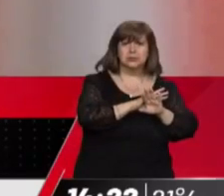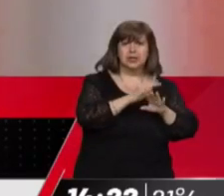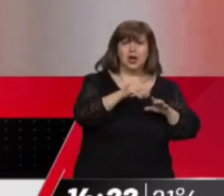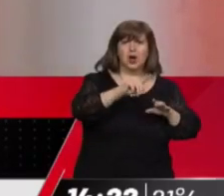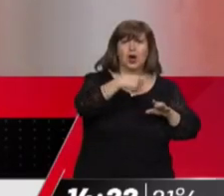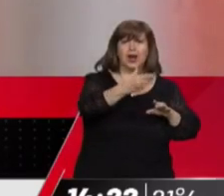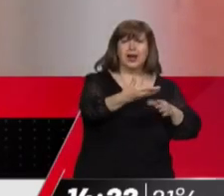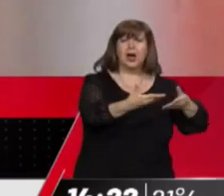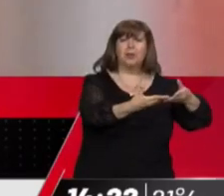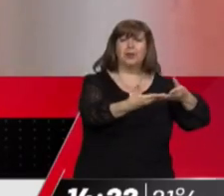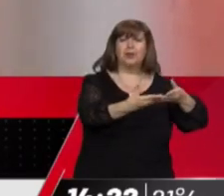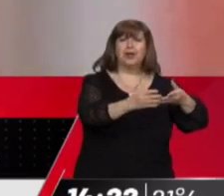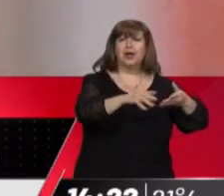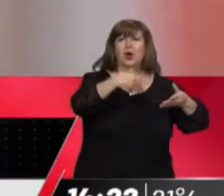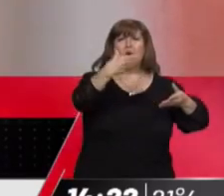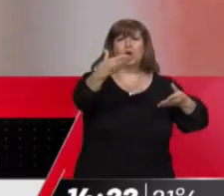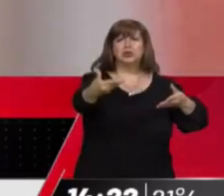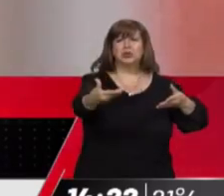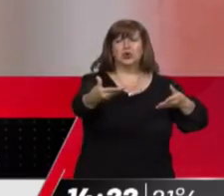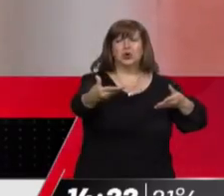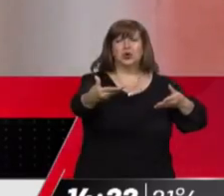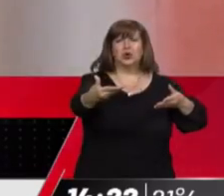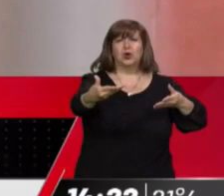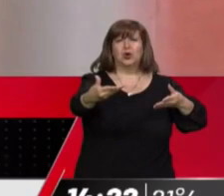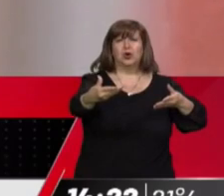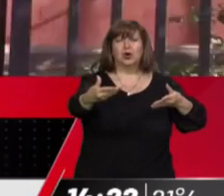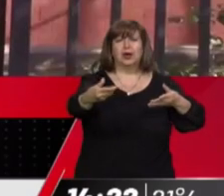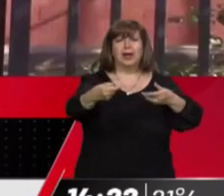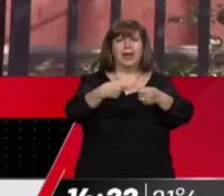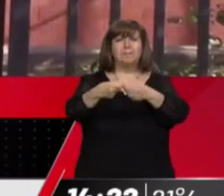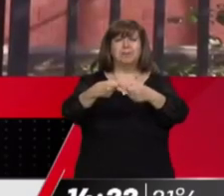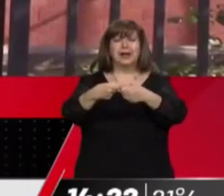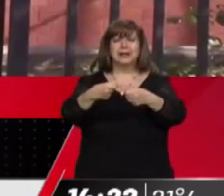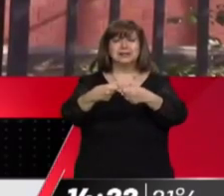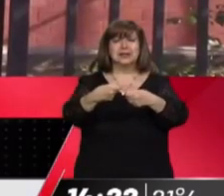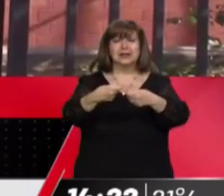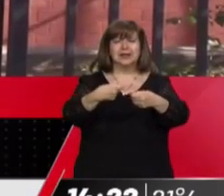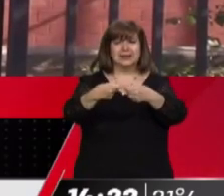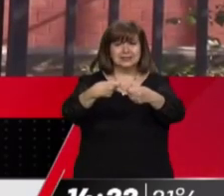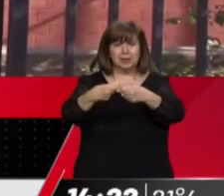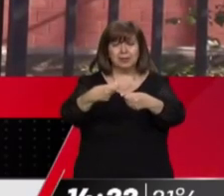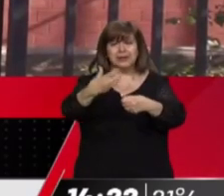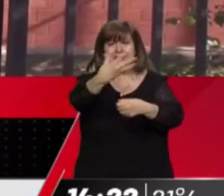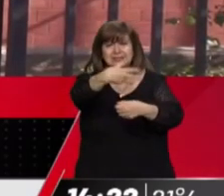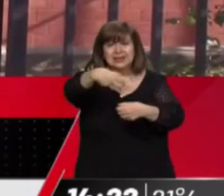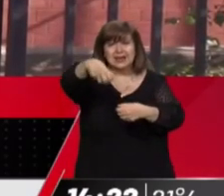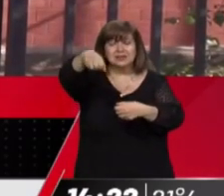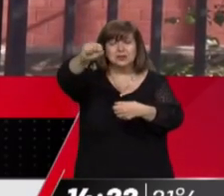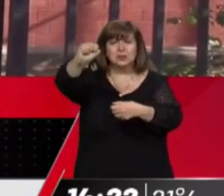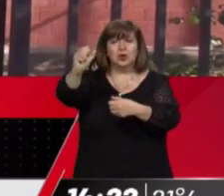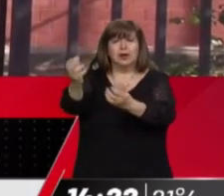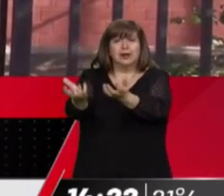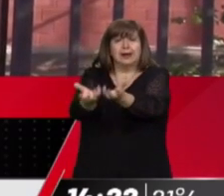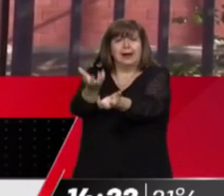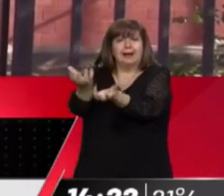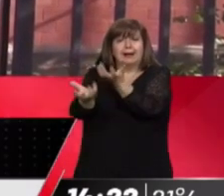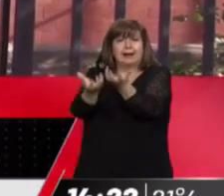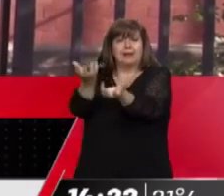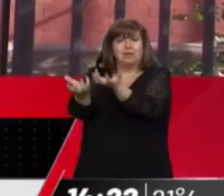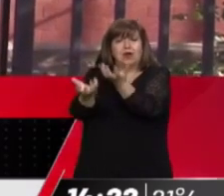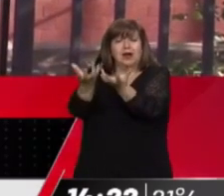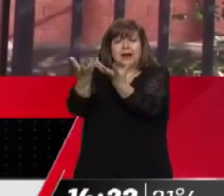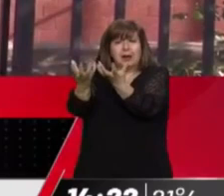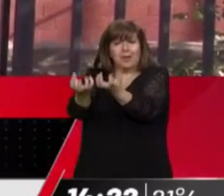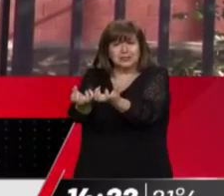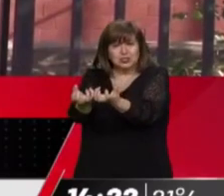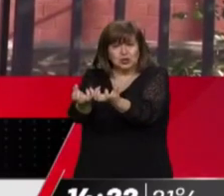por la noche se concretó la entrega. Después de la misma, los familiares de Emma junto con los abogados dejaron constancia escrita y firmada de que les